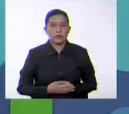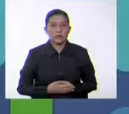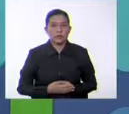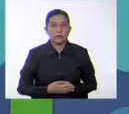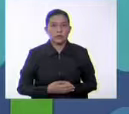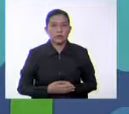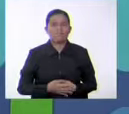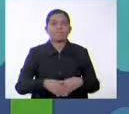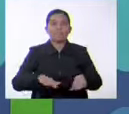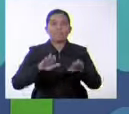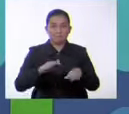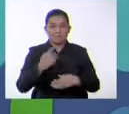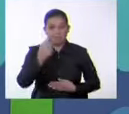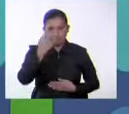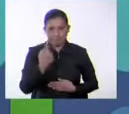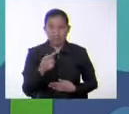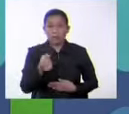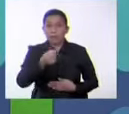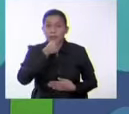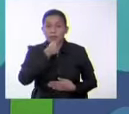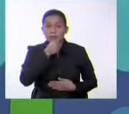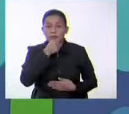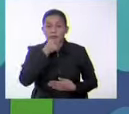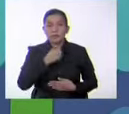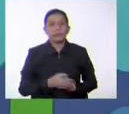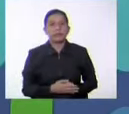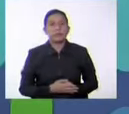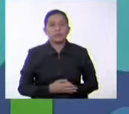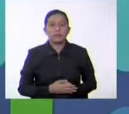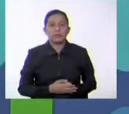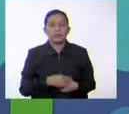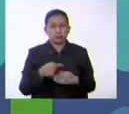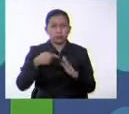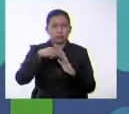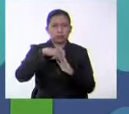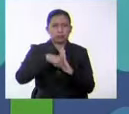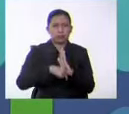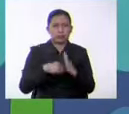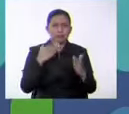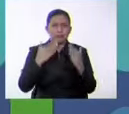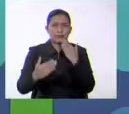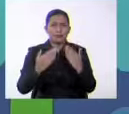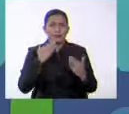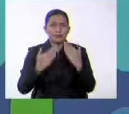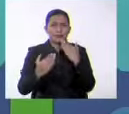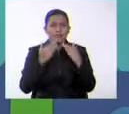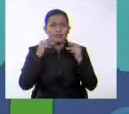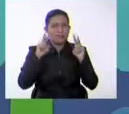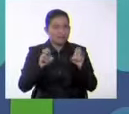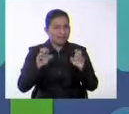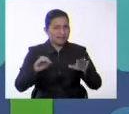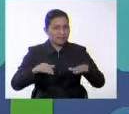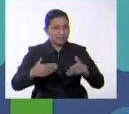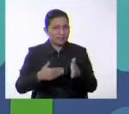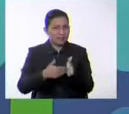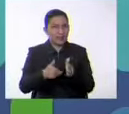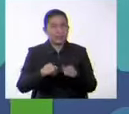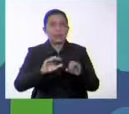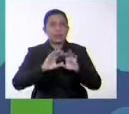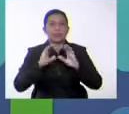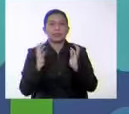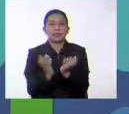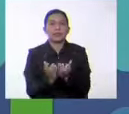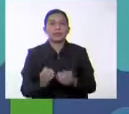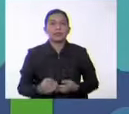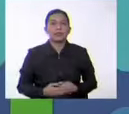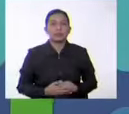Gracias, Federico, por esa información que precisamente ahondaba y nos explicaba más lo que nosotros mencionábamos al inicio de la clase, la